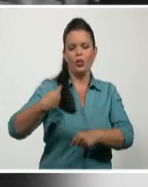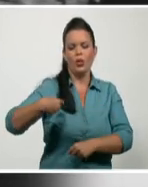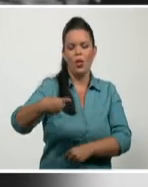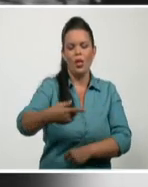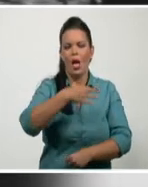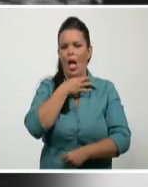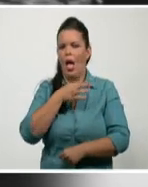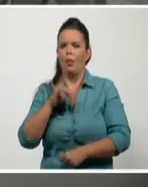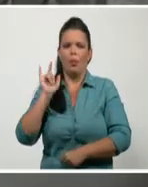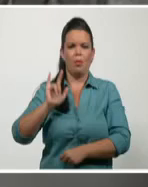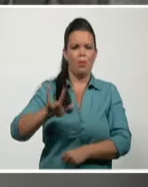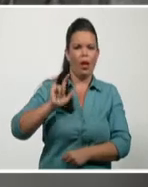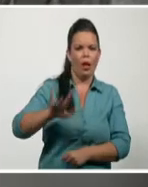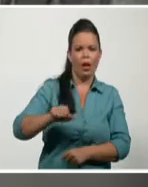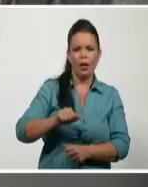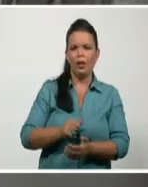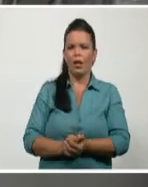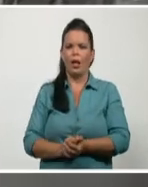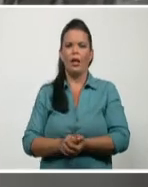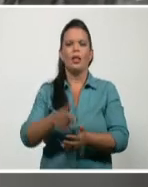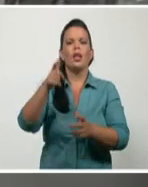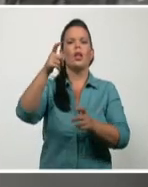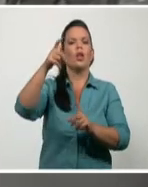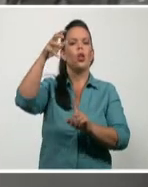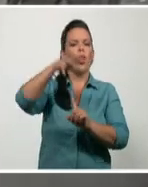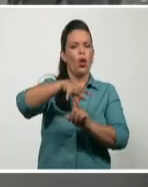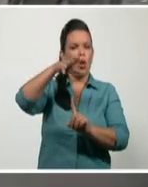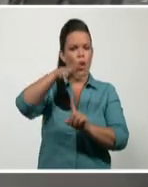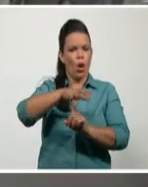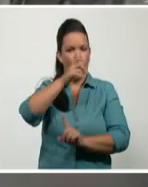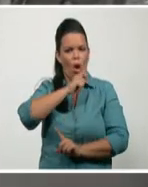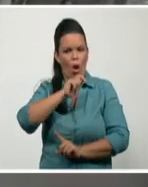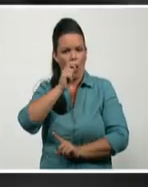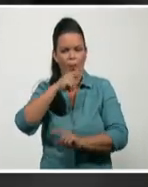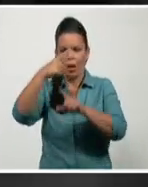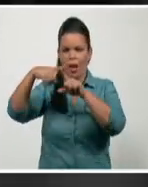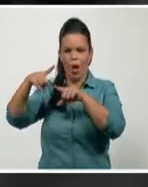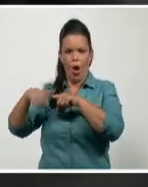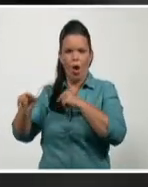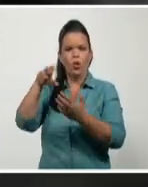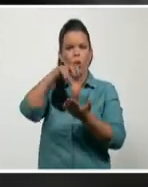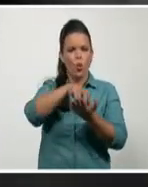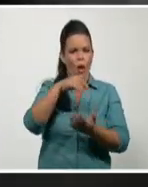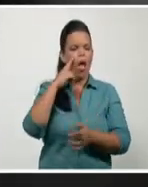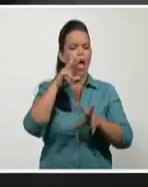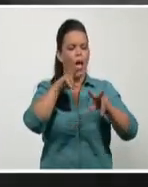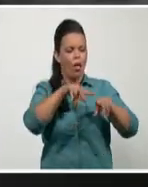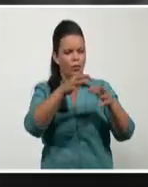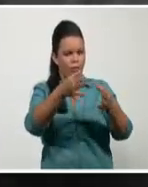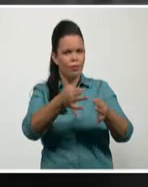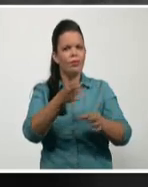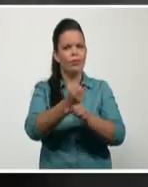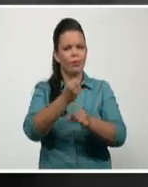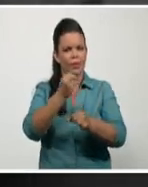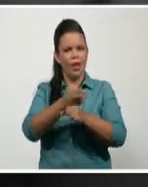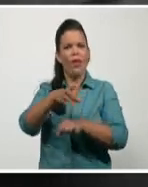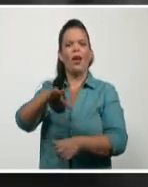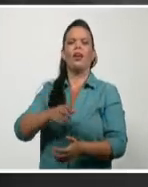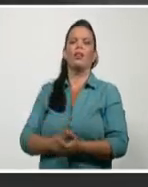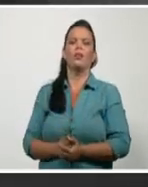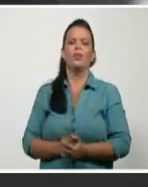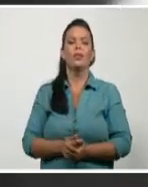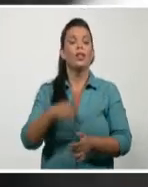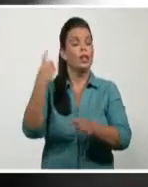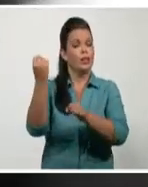de Convenciones, el Copelia y muchas más. En todas dejó su impronta y su forma de ser. Trabajadora infatigable que